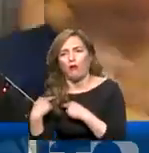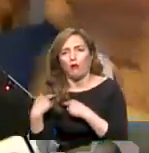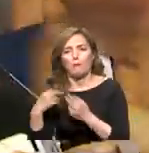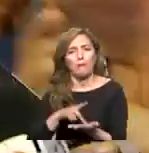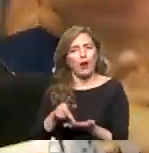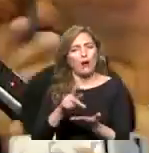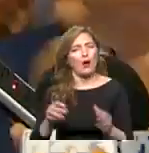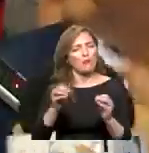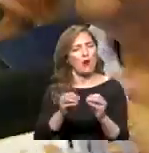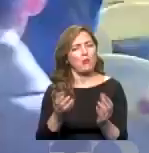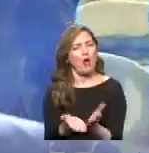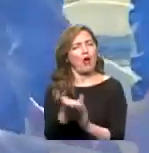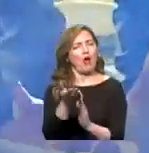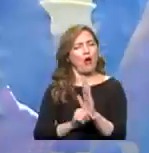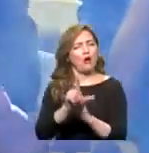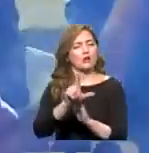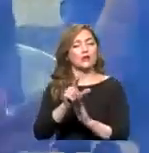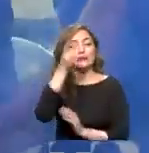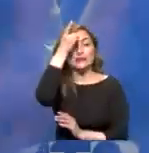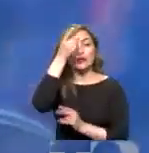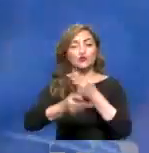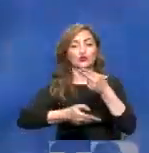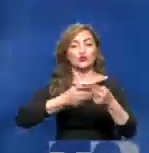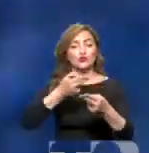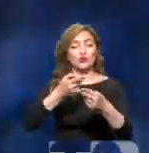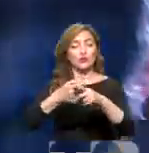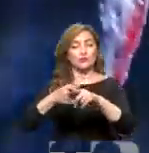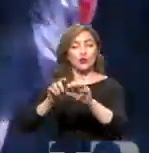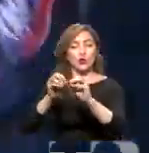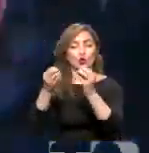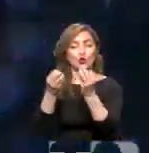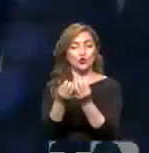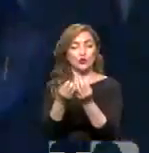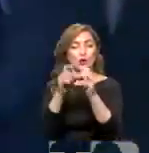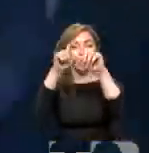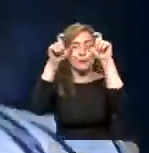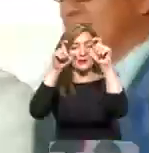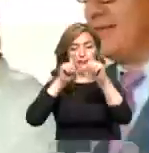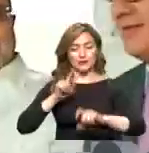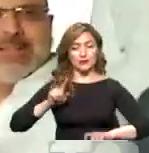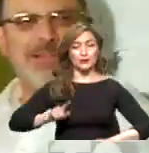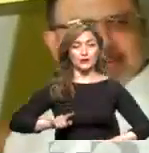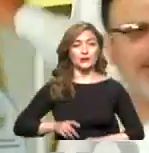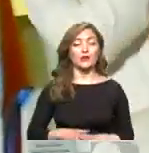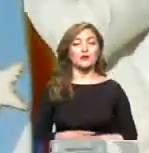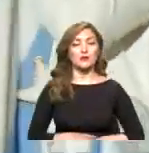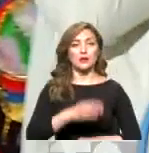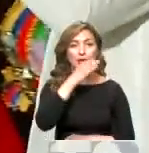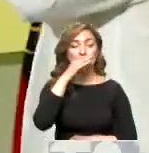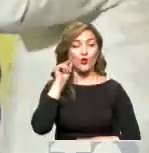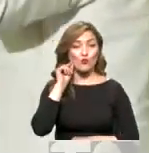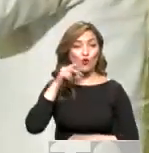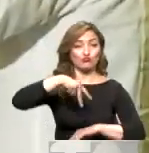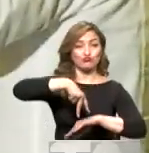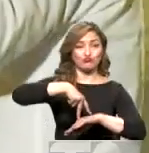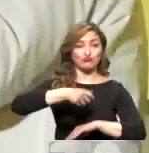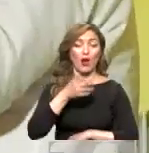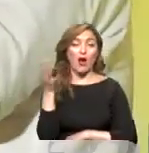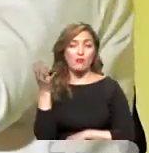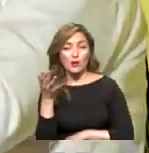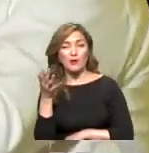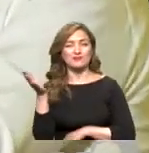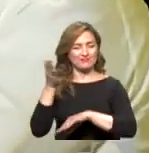que la deuda debe renegociarse. No se refiere a la deuda con los multilaterales, sino con las empresas chinas. Al Nebot que hablaba en la tarima también le